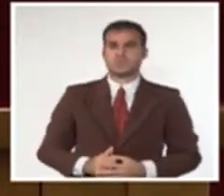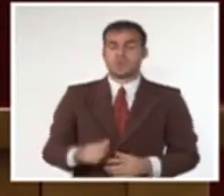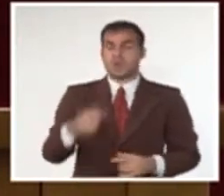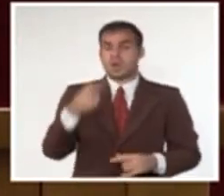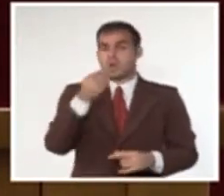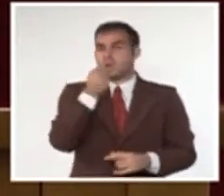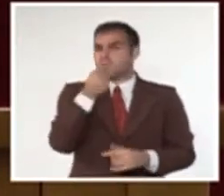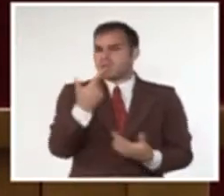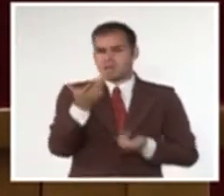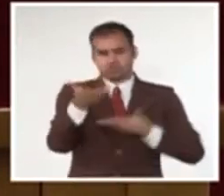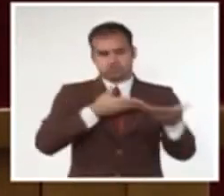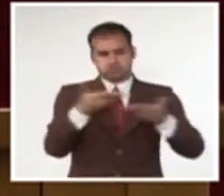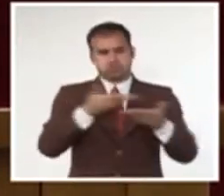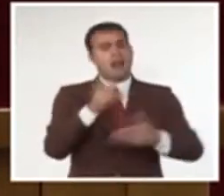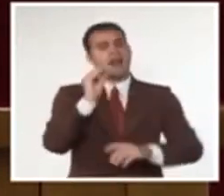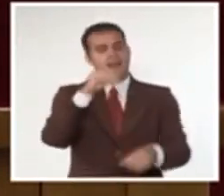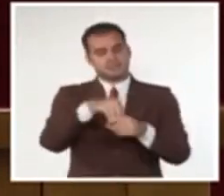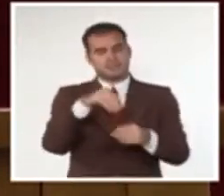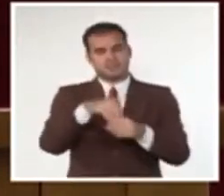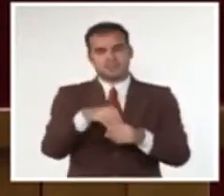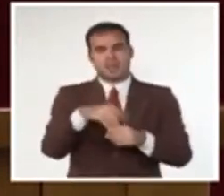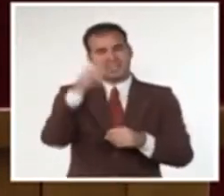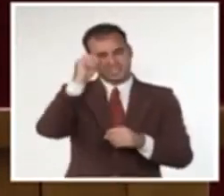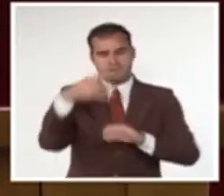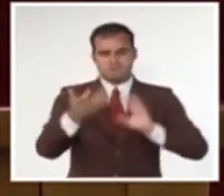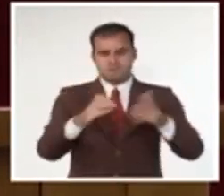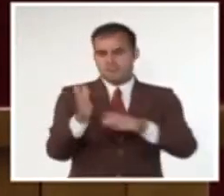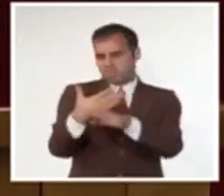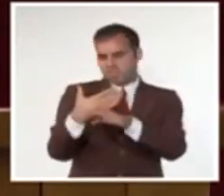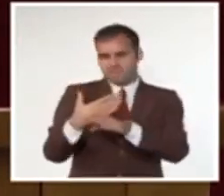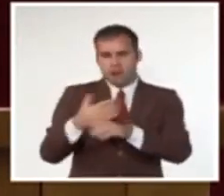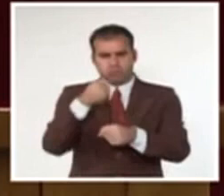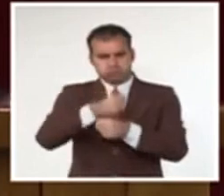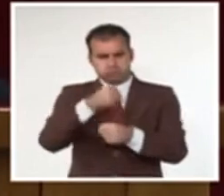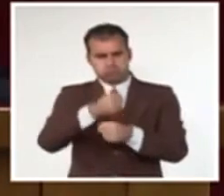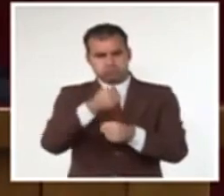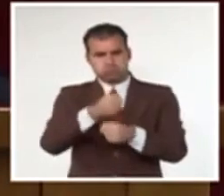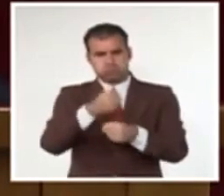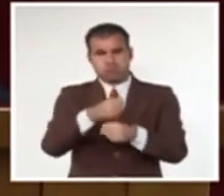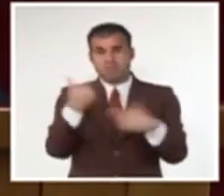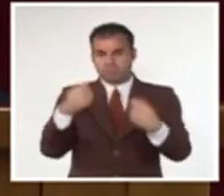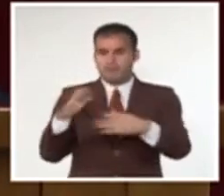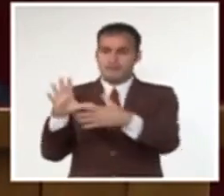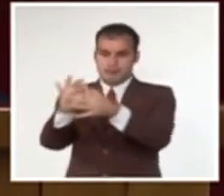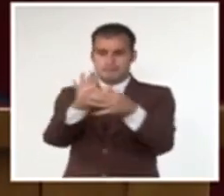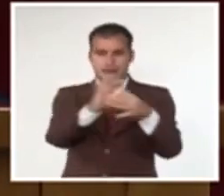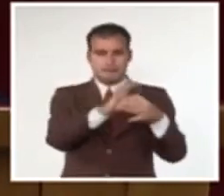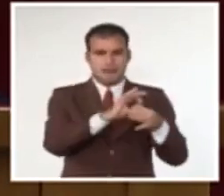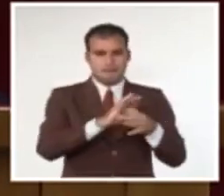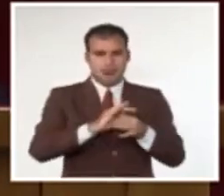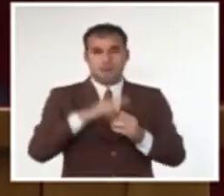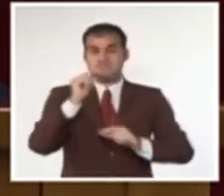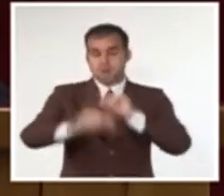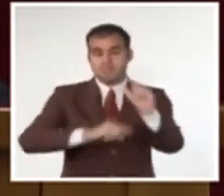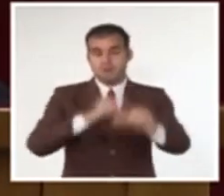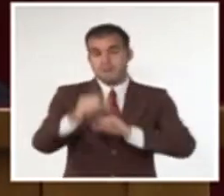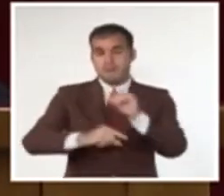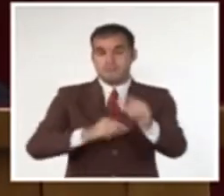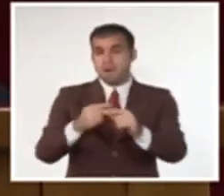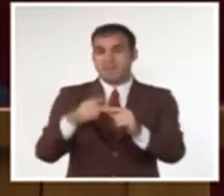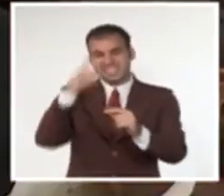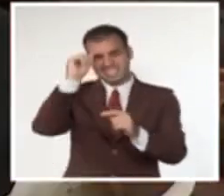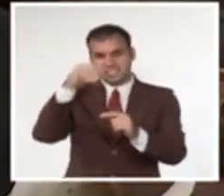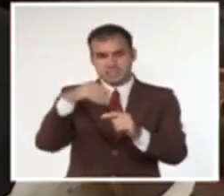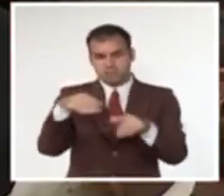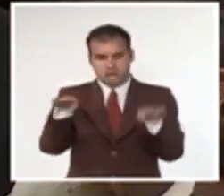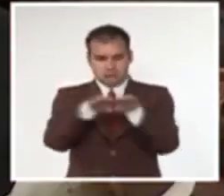interior, combinando las diferentes formas de propiedad y de gestión, deberá avanzarse en la descentralización de competencias